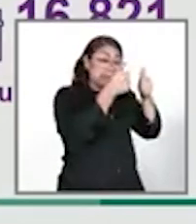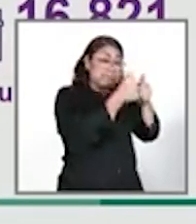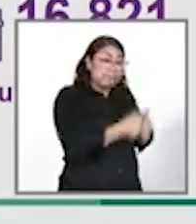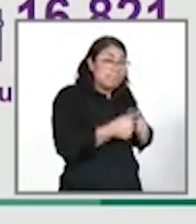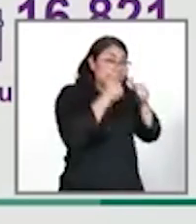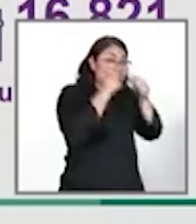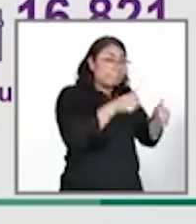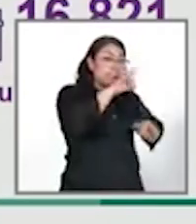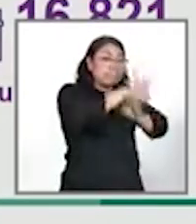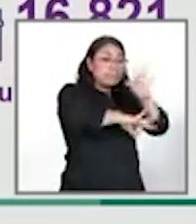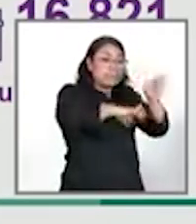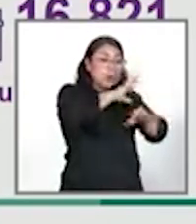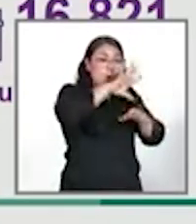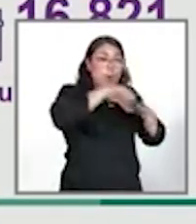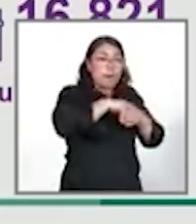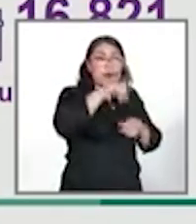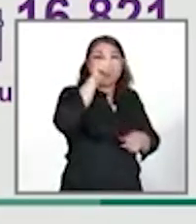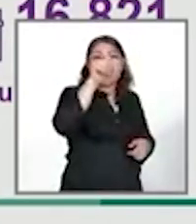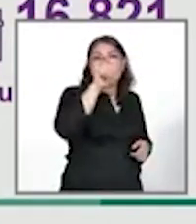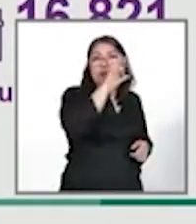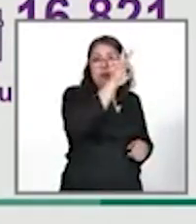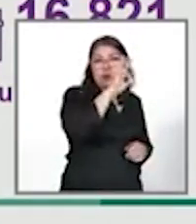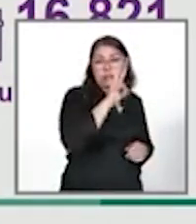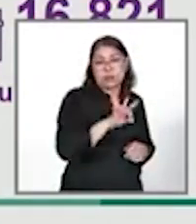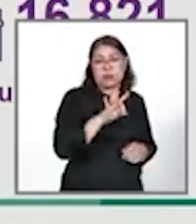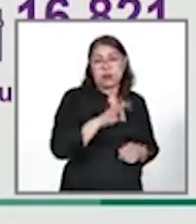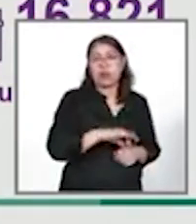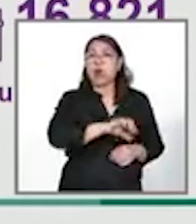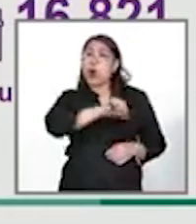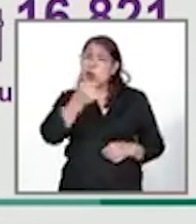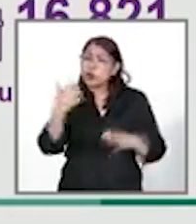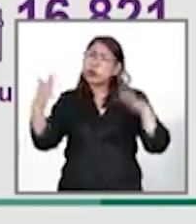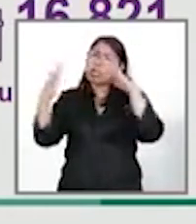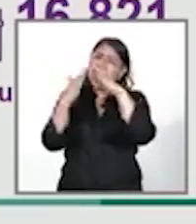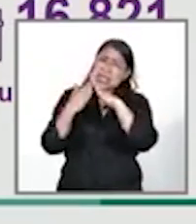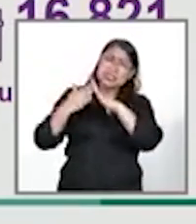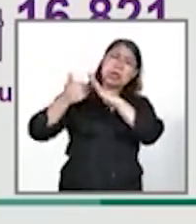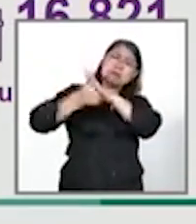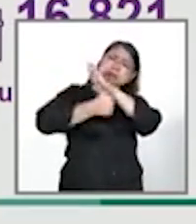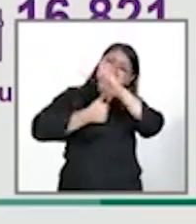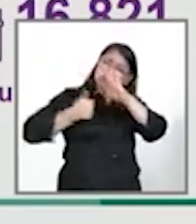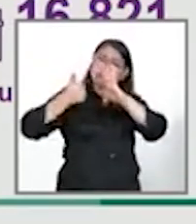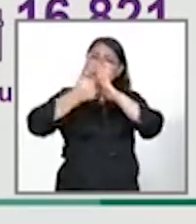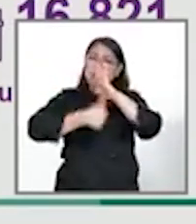que representan el 20% y un total de